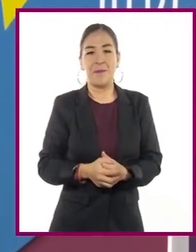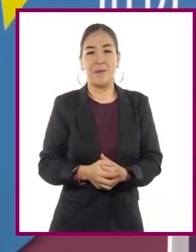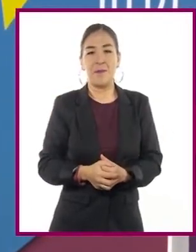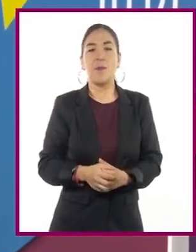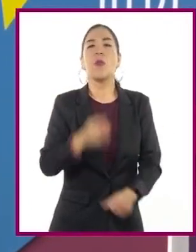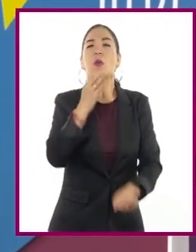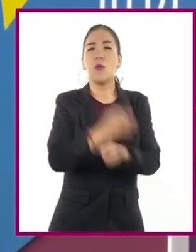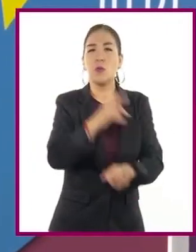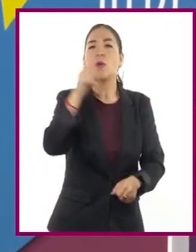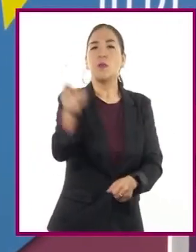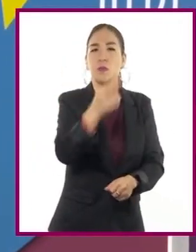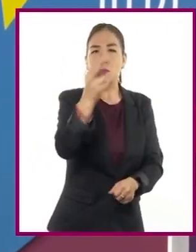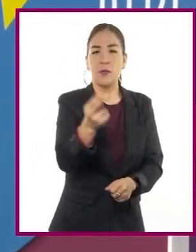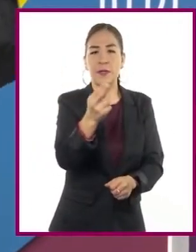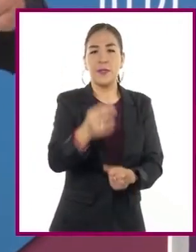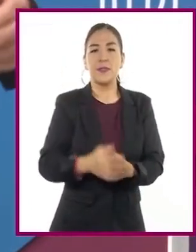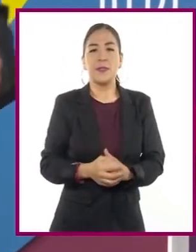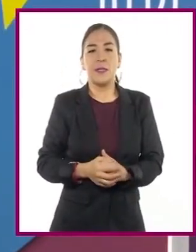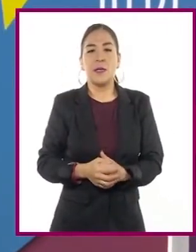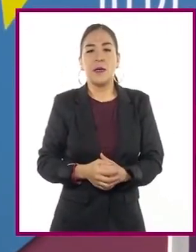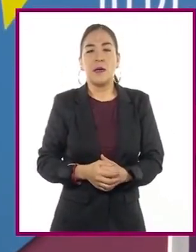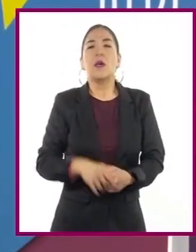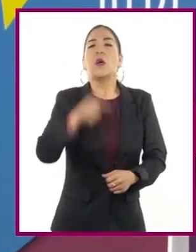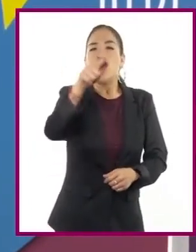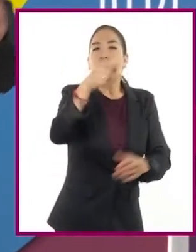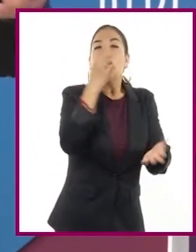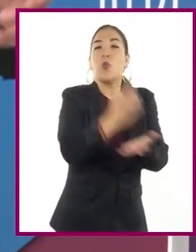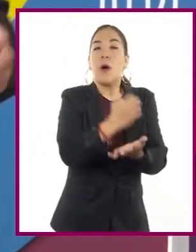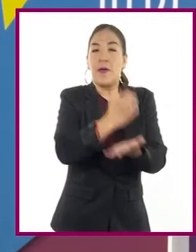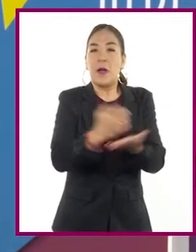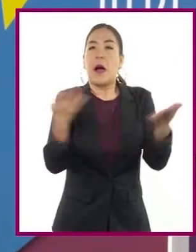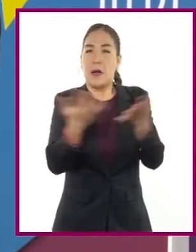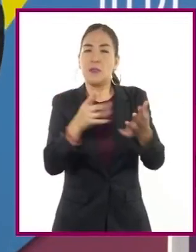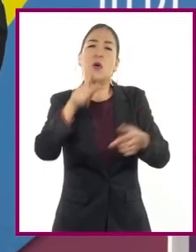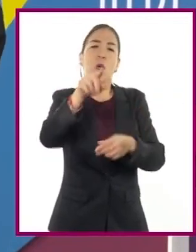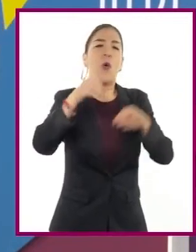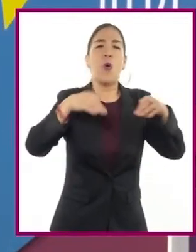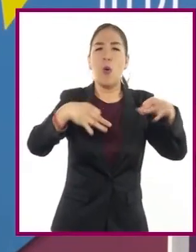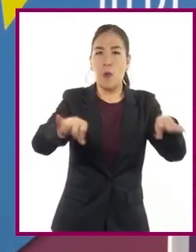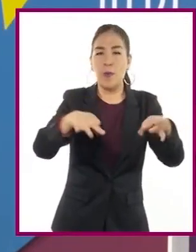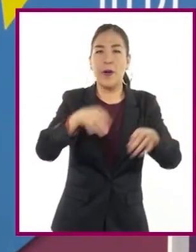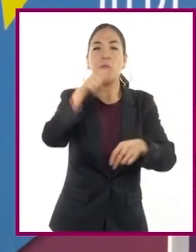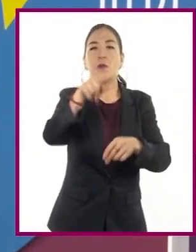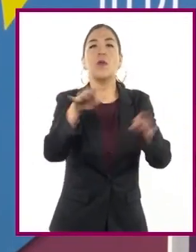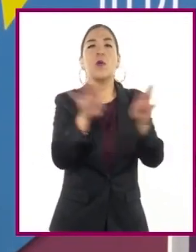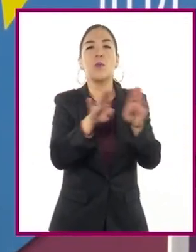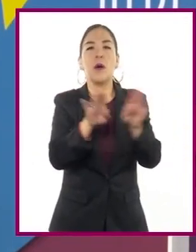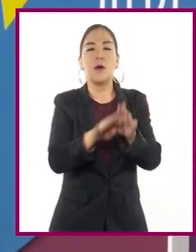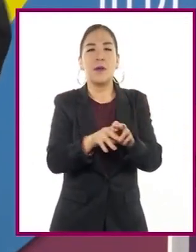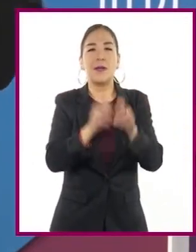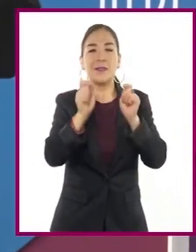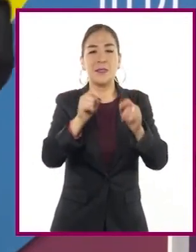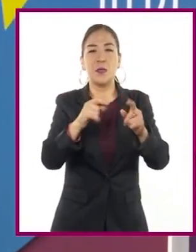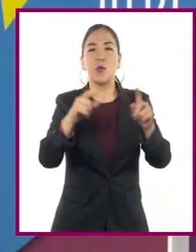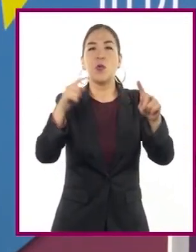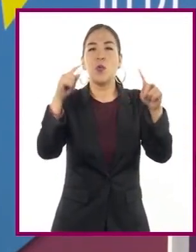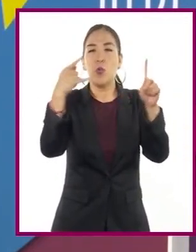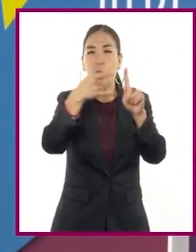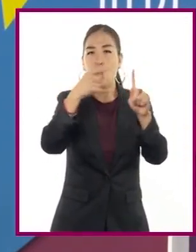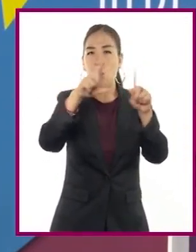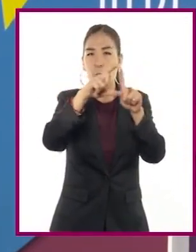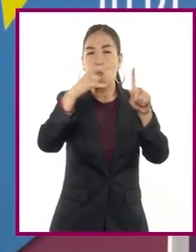Mientras, ustedes en casa elaboren en su cuaderno o en hojas un cuadro de 3 columnas y 5